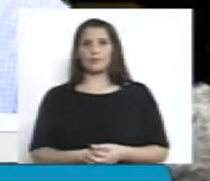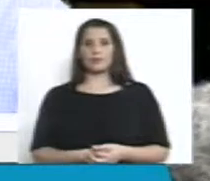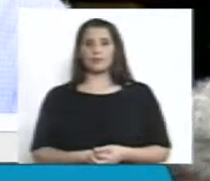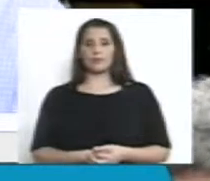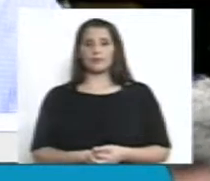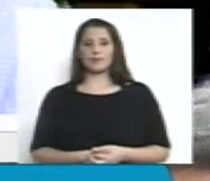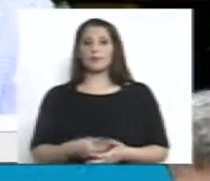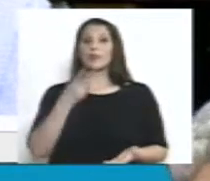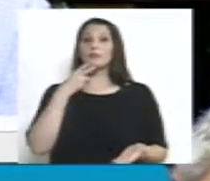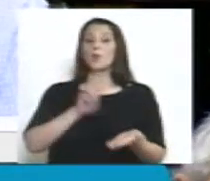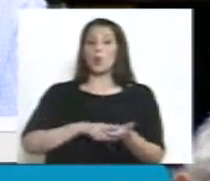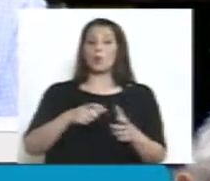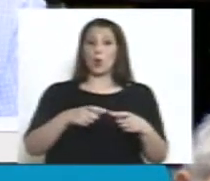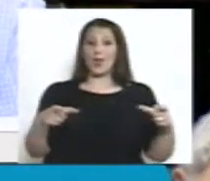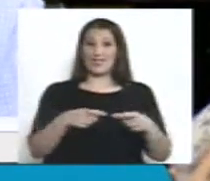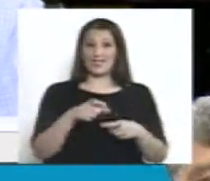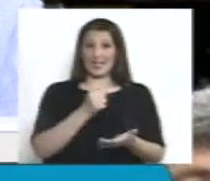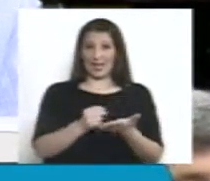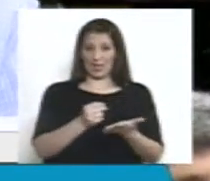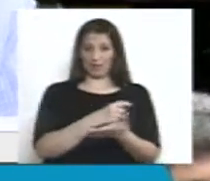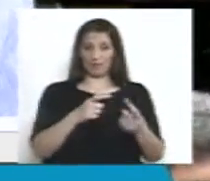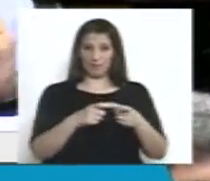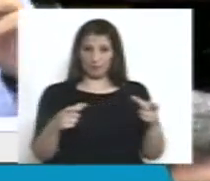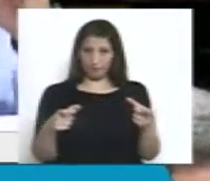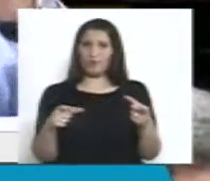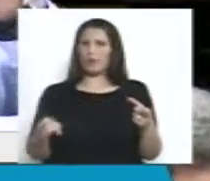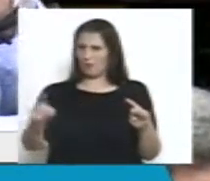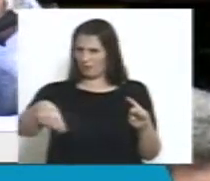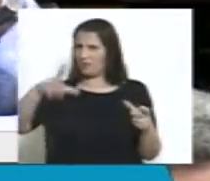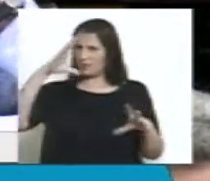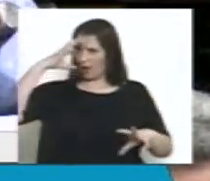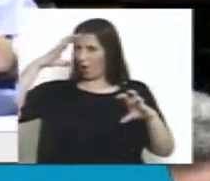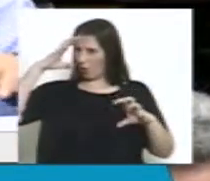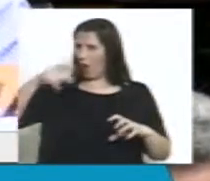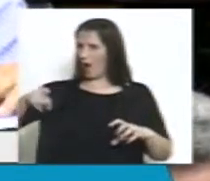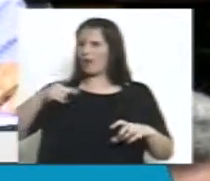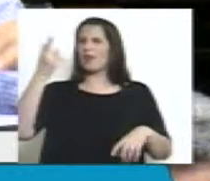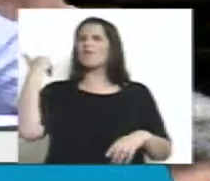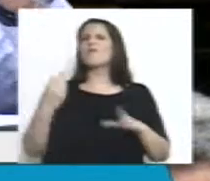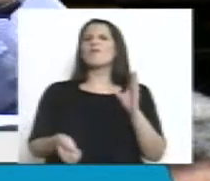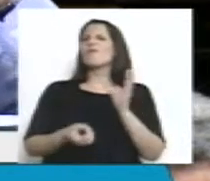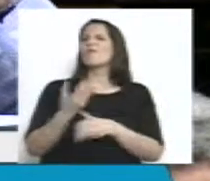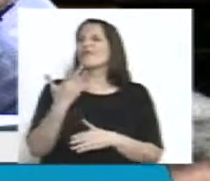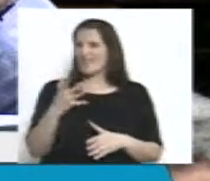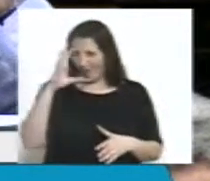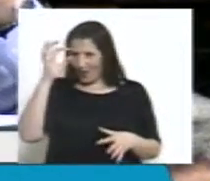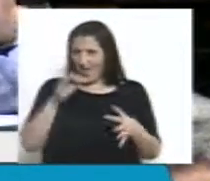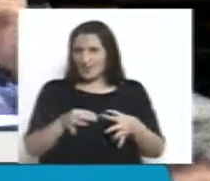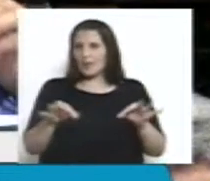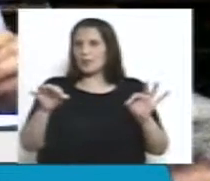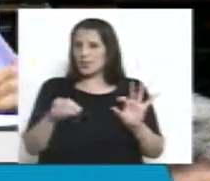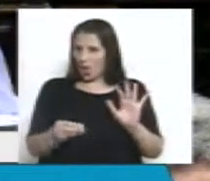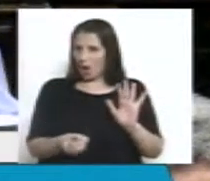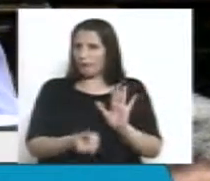Conjuntamente con el impuesto al cheque, que seguramente ustedes se acuerdan, fue creado como una excepción, como tantas cosas,